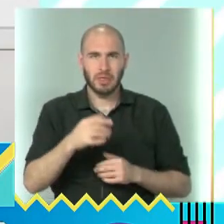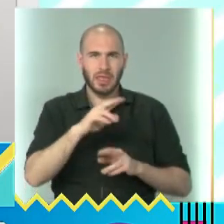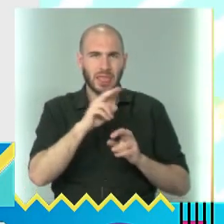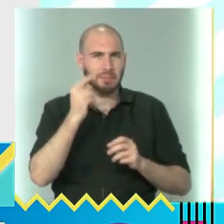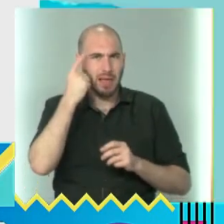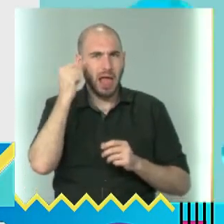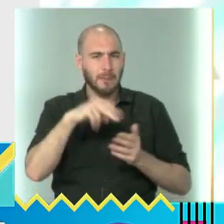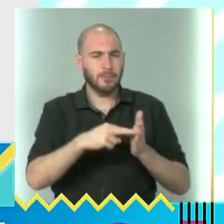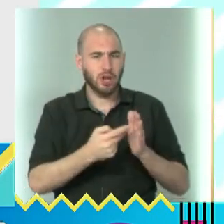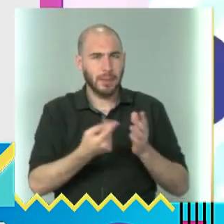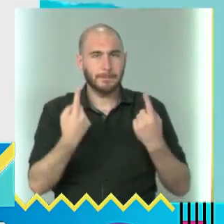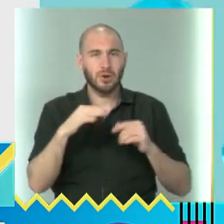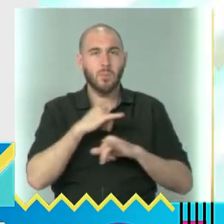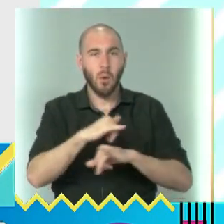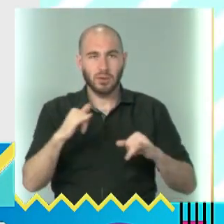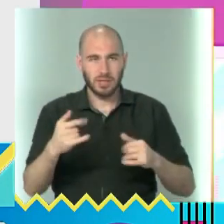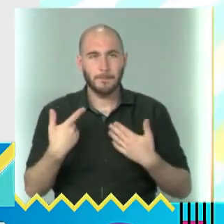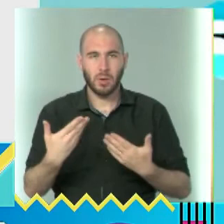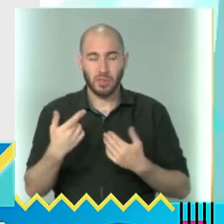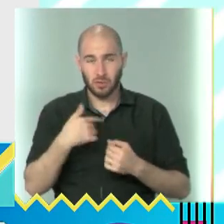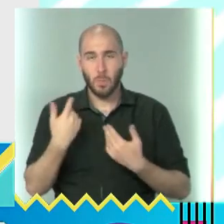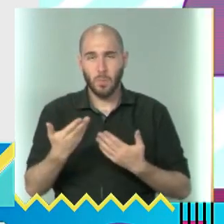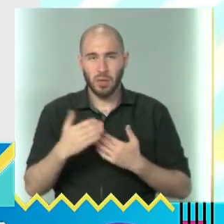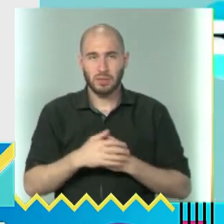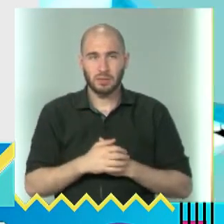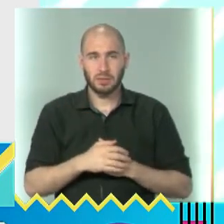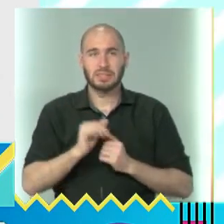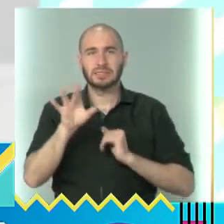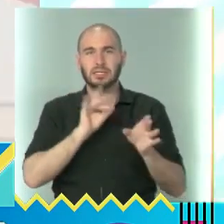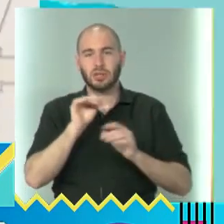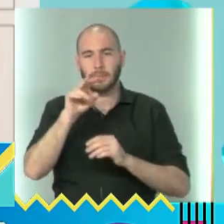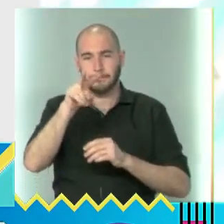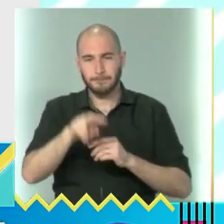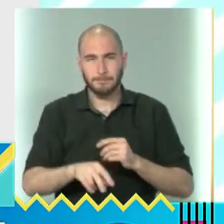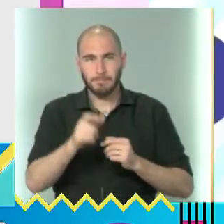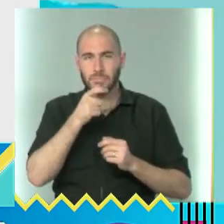ideológica es donde hay problemas, pero a nivel publicitario se puede. Nosotros podemos ver, seleccionar